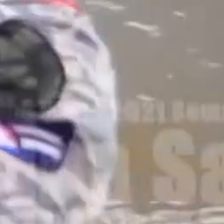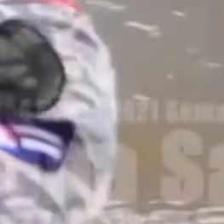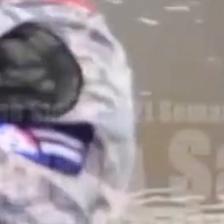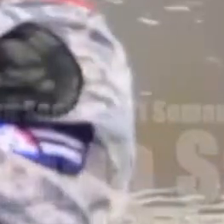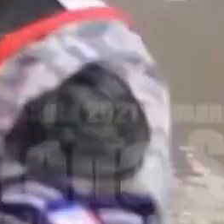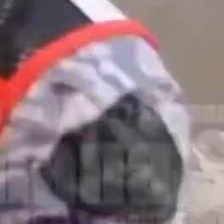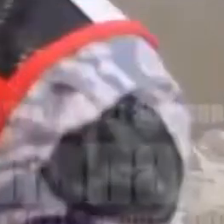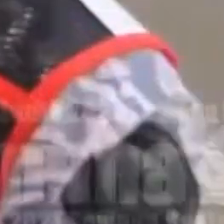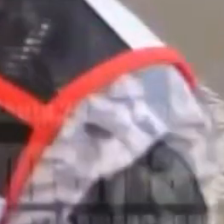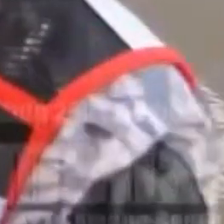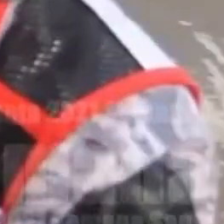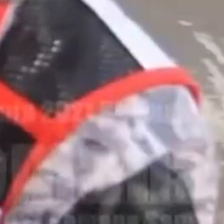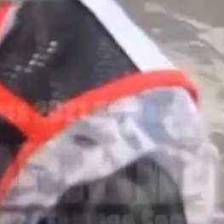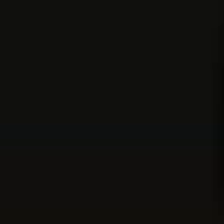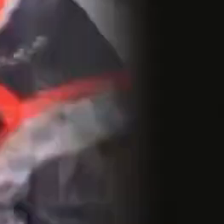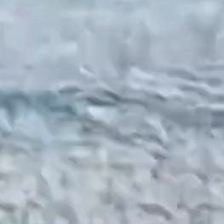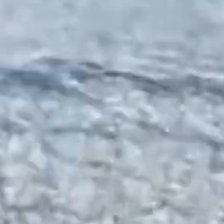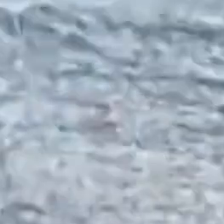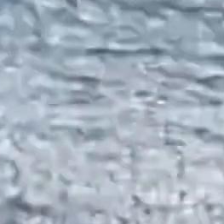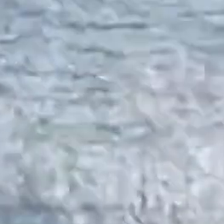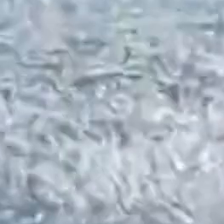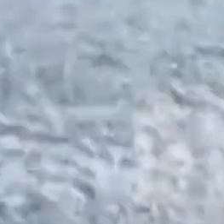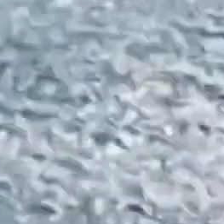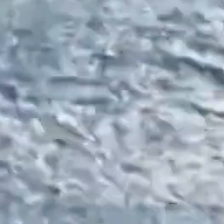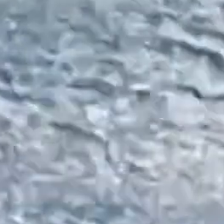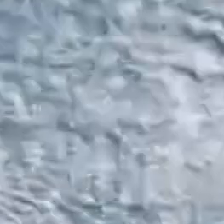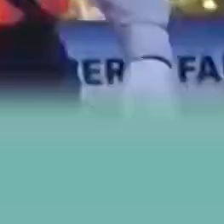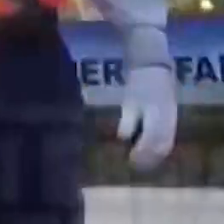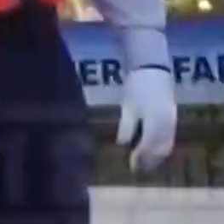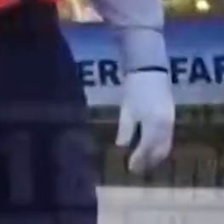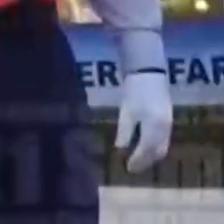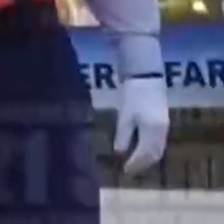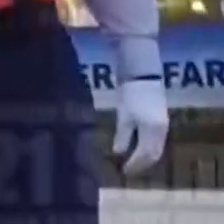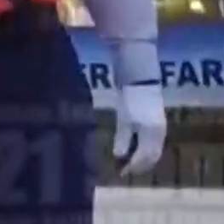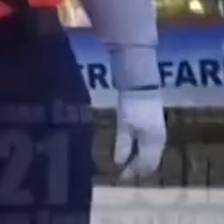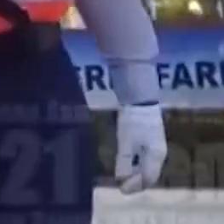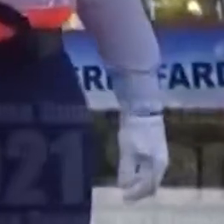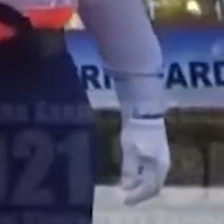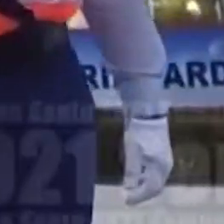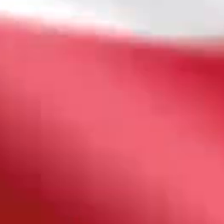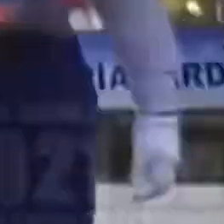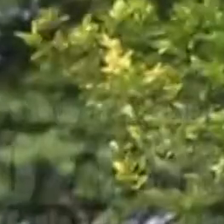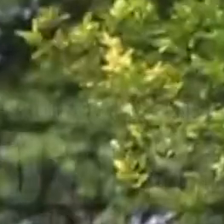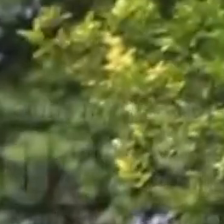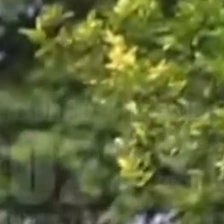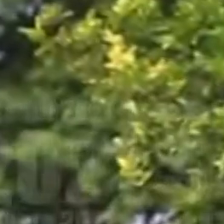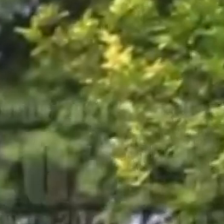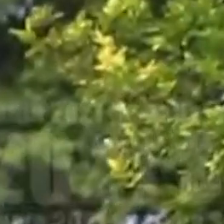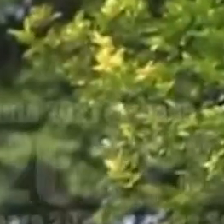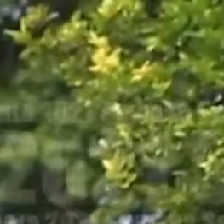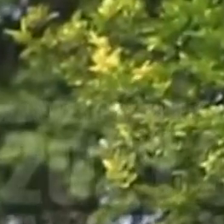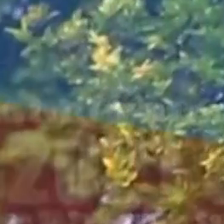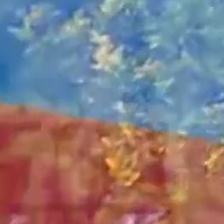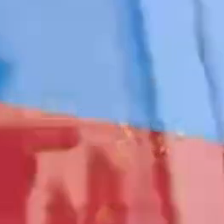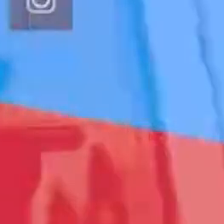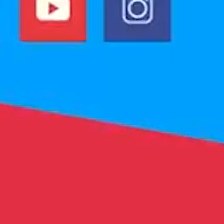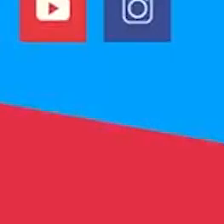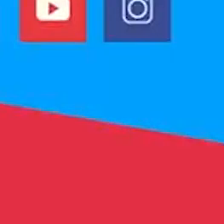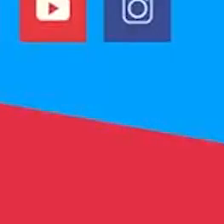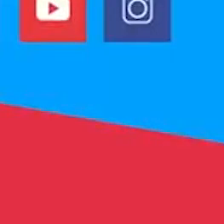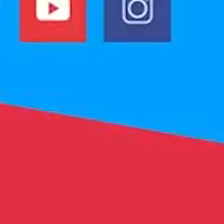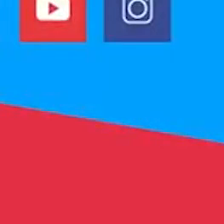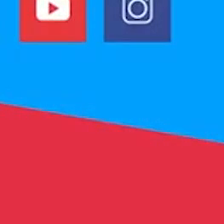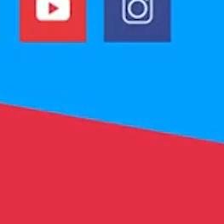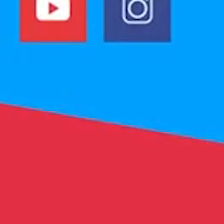4RD y RTVD Canal 17, las emisoras Dominicana FM, Quisqueya FM y Radio Santo Domingo, y